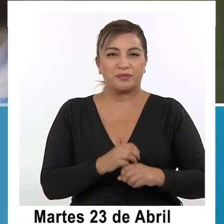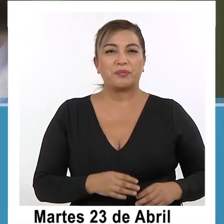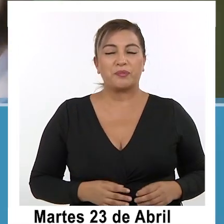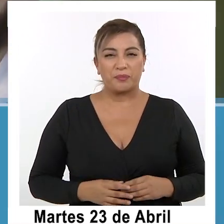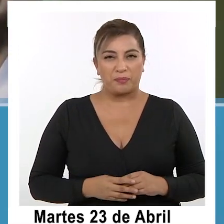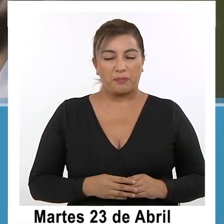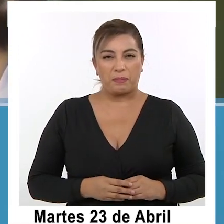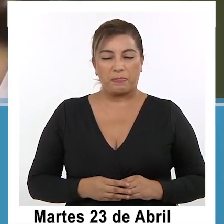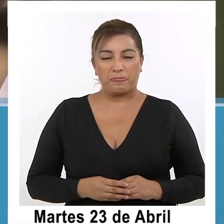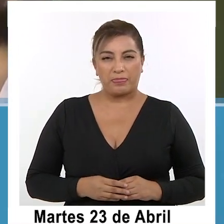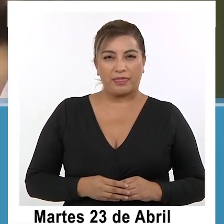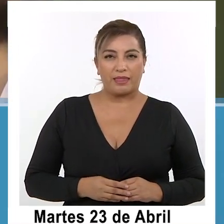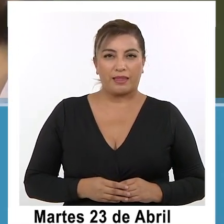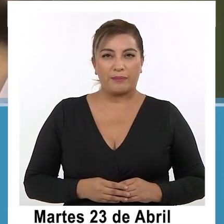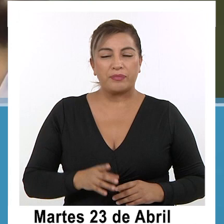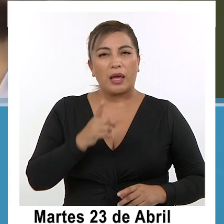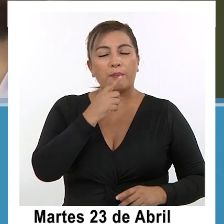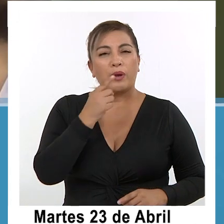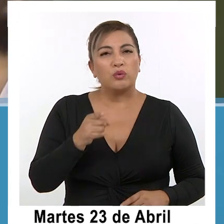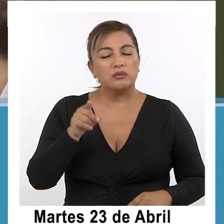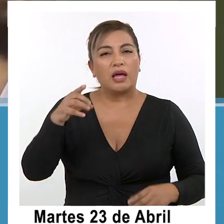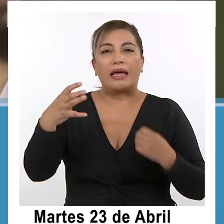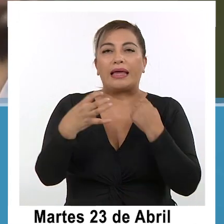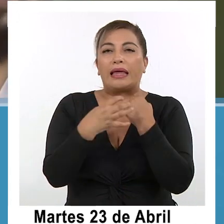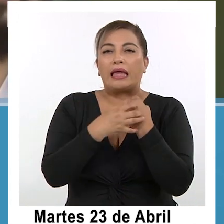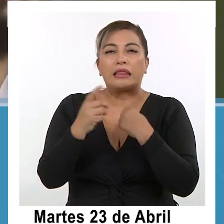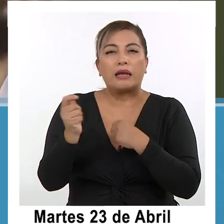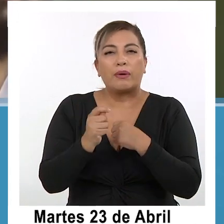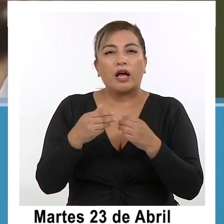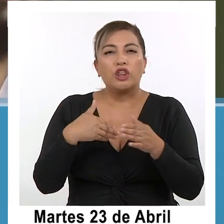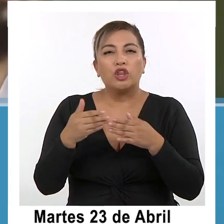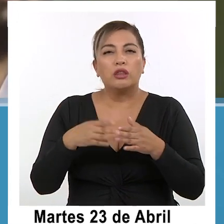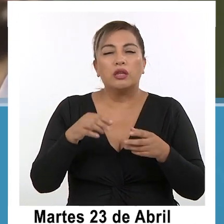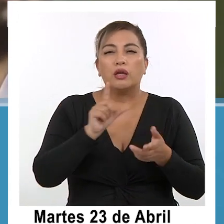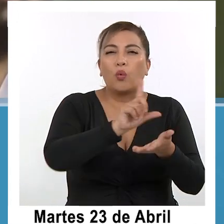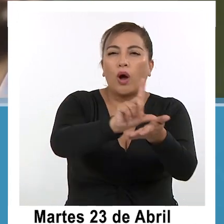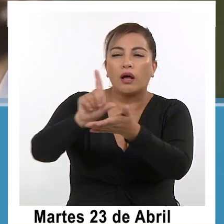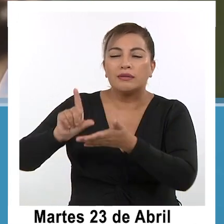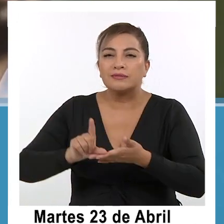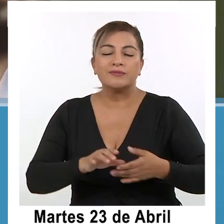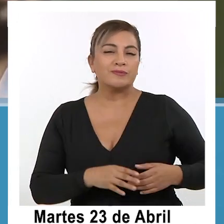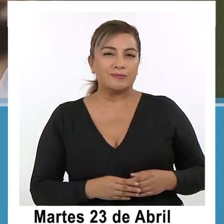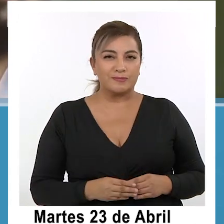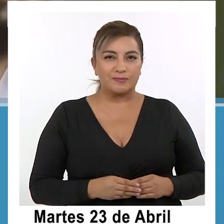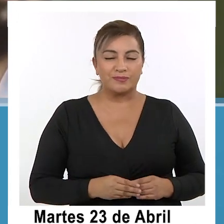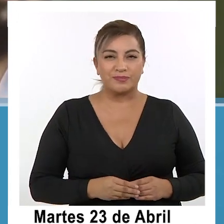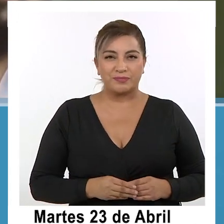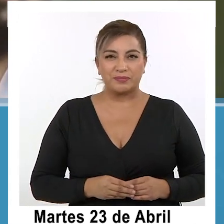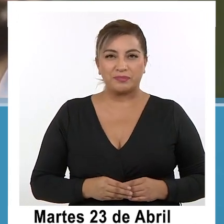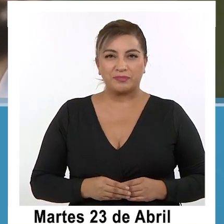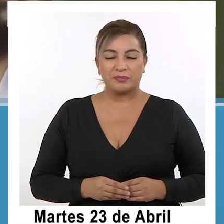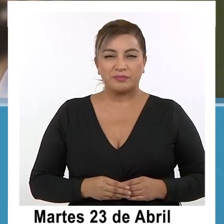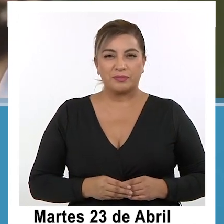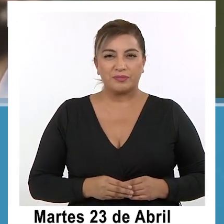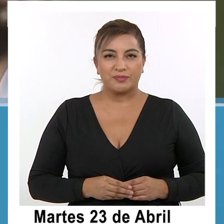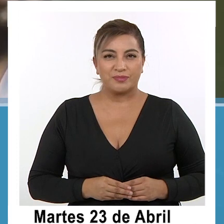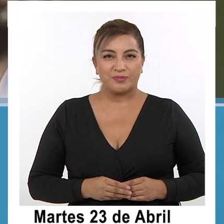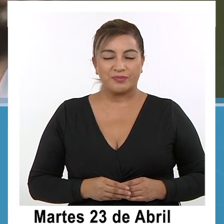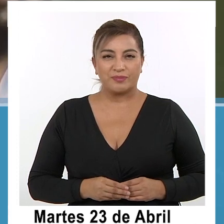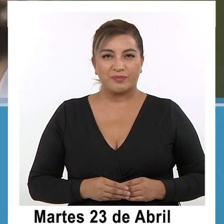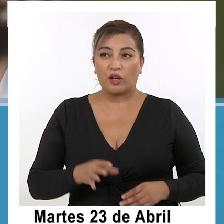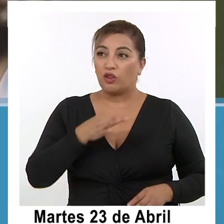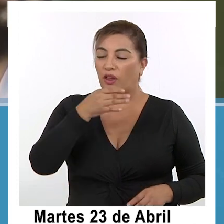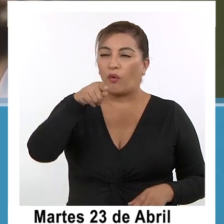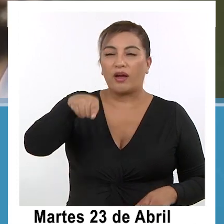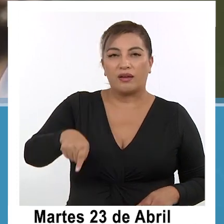cualquiera Okay En qué en qué lugares de la región de tarapacá Van a estar te cuento Karim estamos en desde